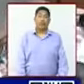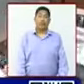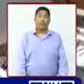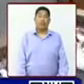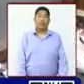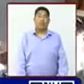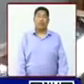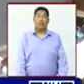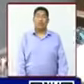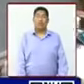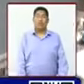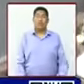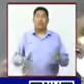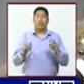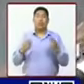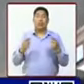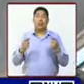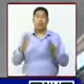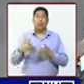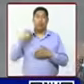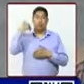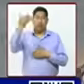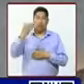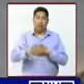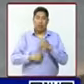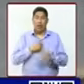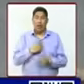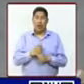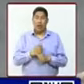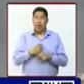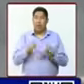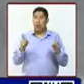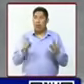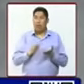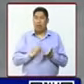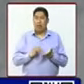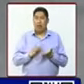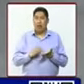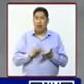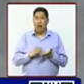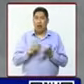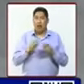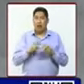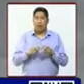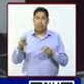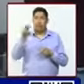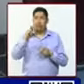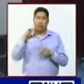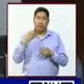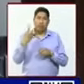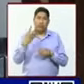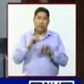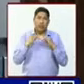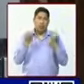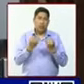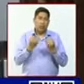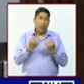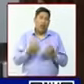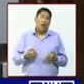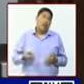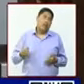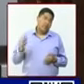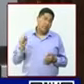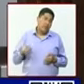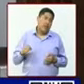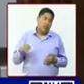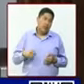Si no se trata, tendría que postergarse para el año, pero también habría una especie de vacío de ascensos en estas dos instituciones. Sí, efectivamente, es